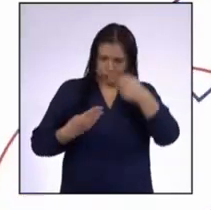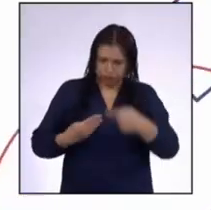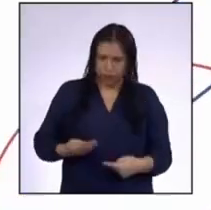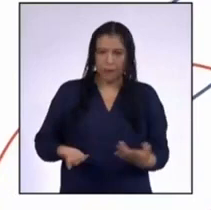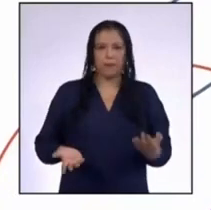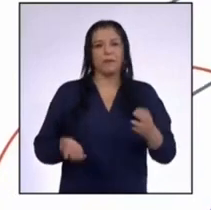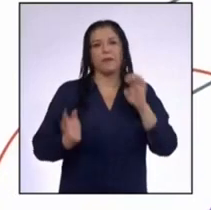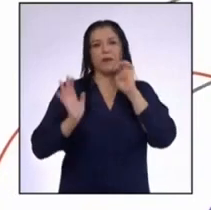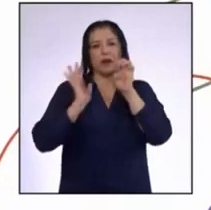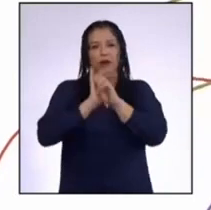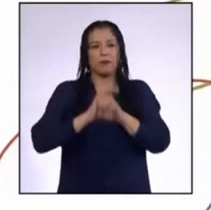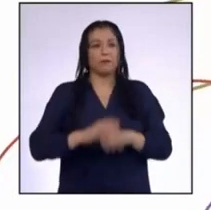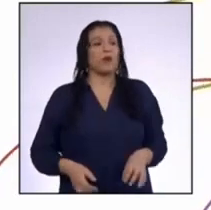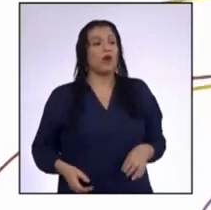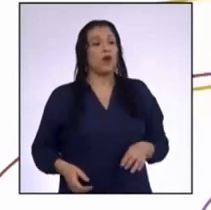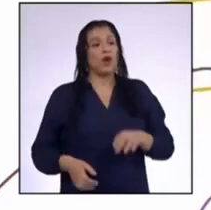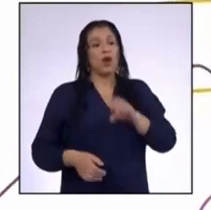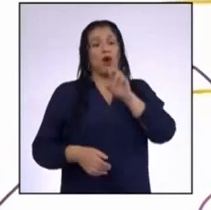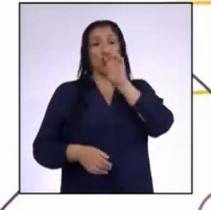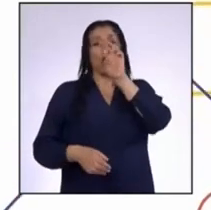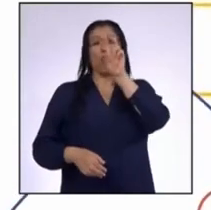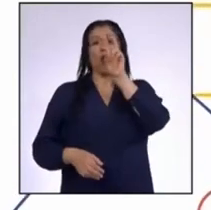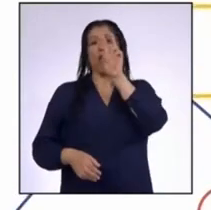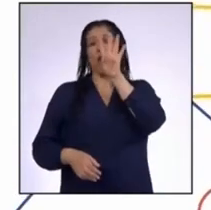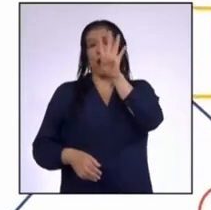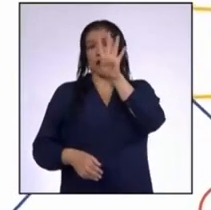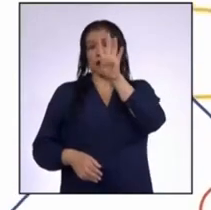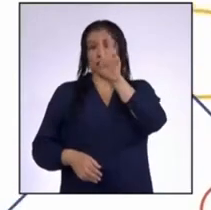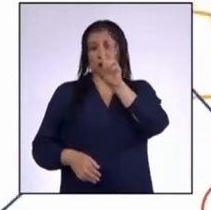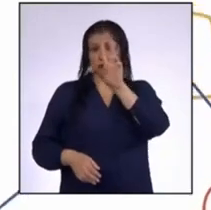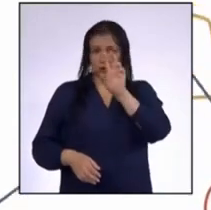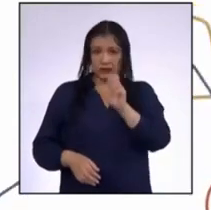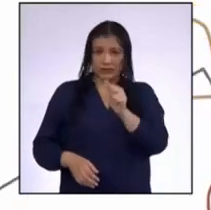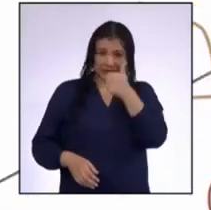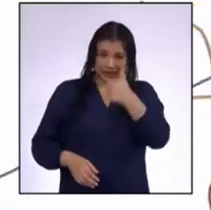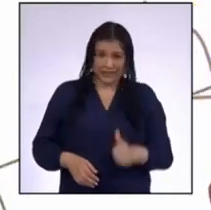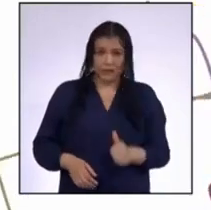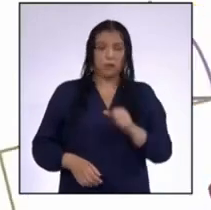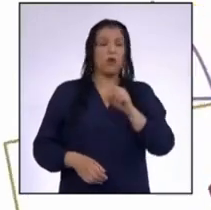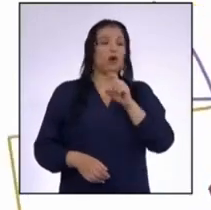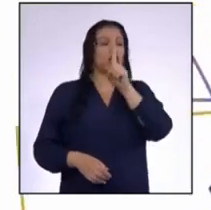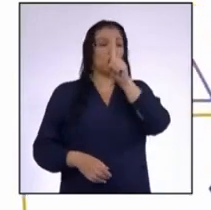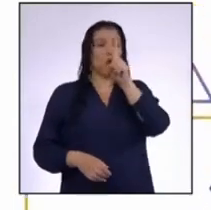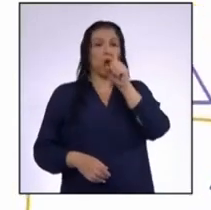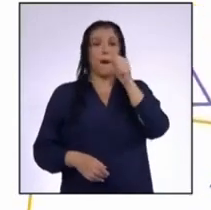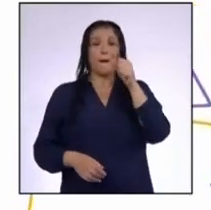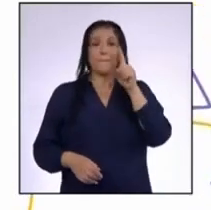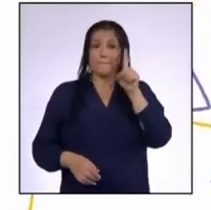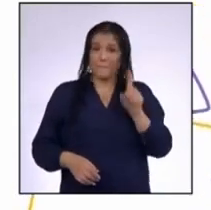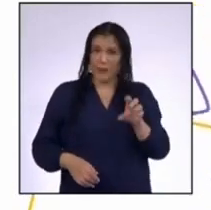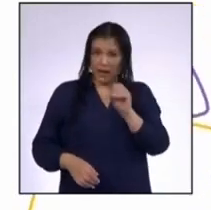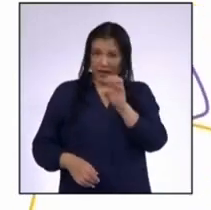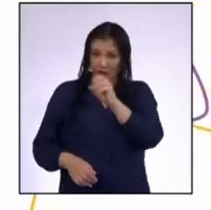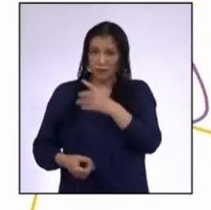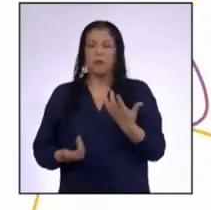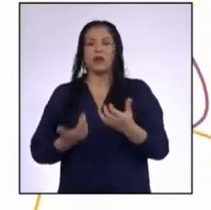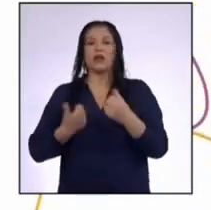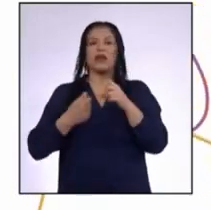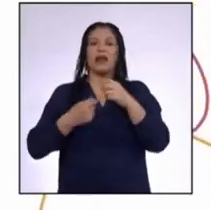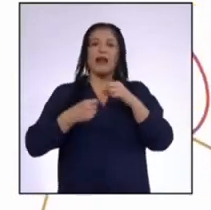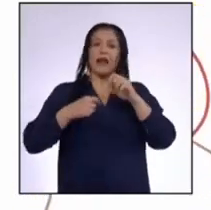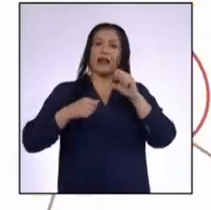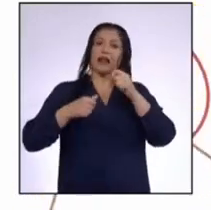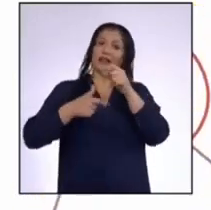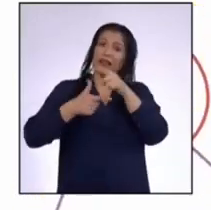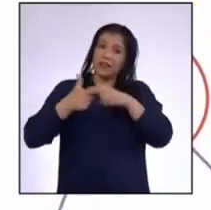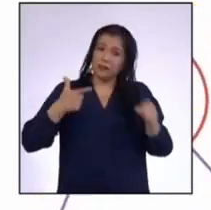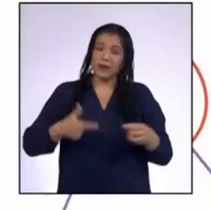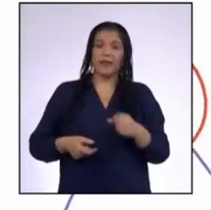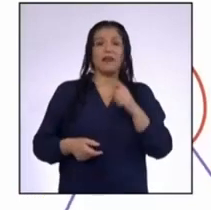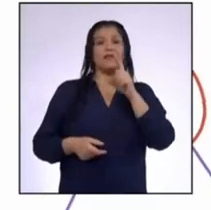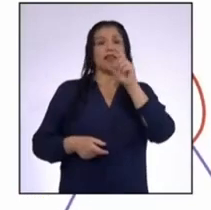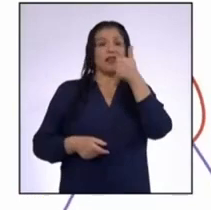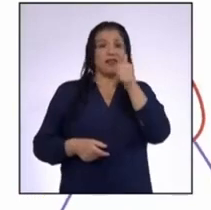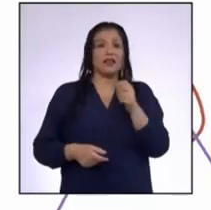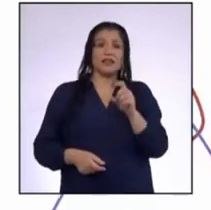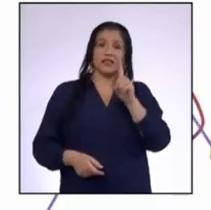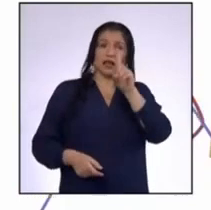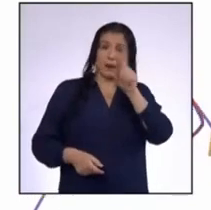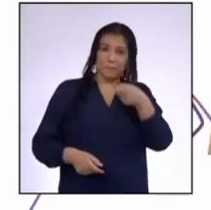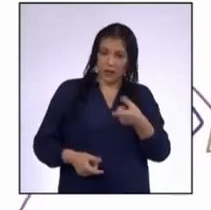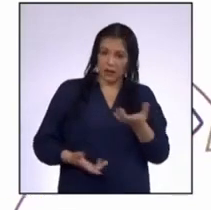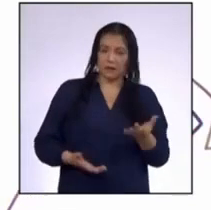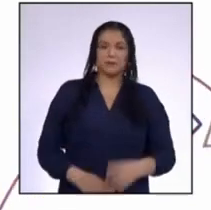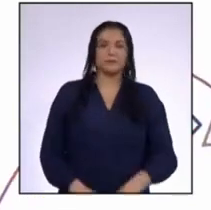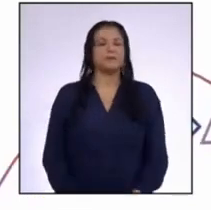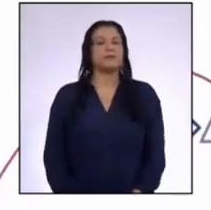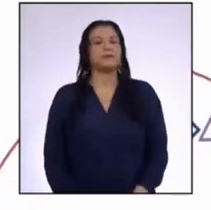ejemplo, 4 décimos y 1 milésimo son fracciones decimales, porque sus denominadores son 10 y 1000